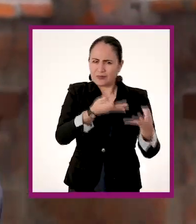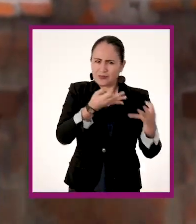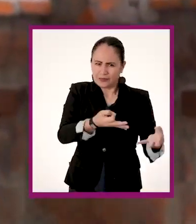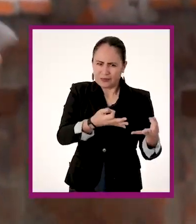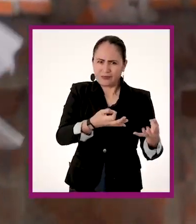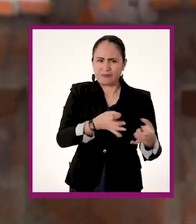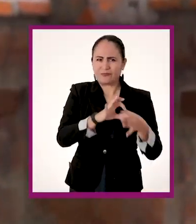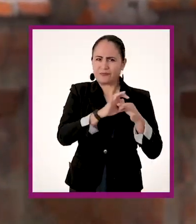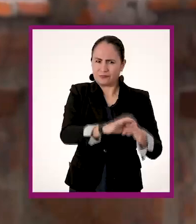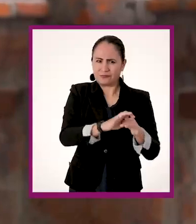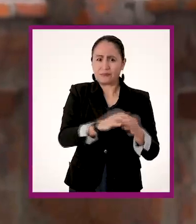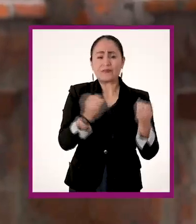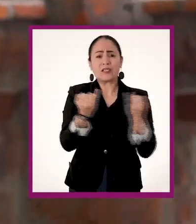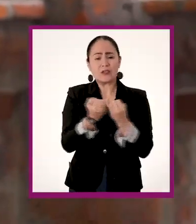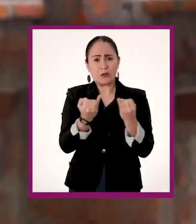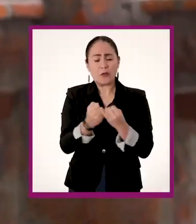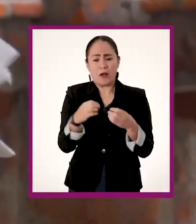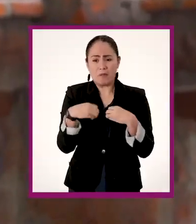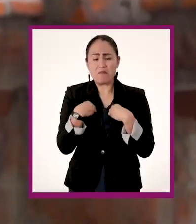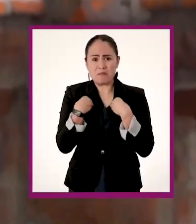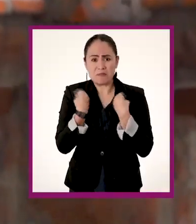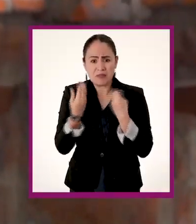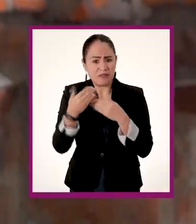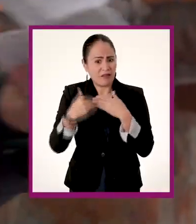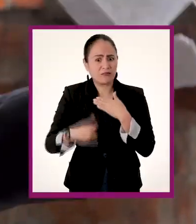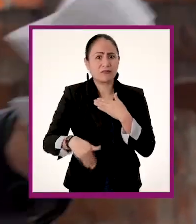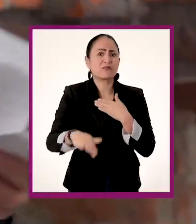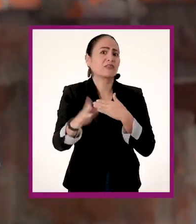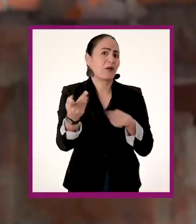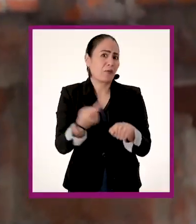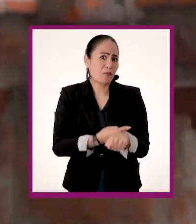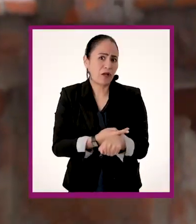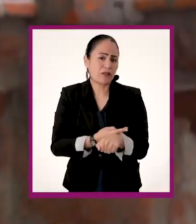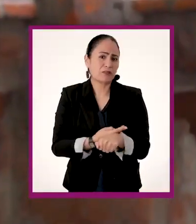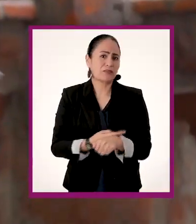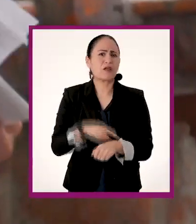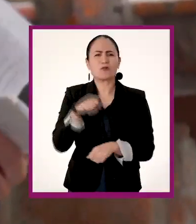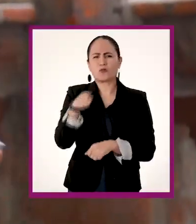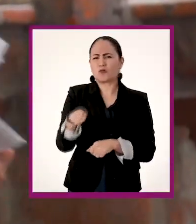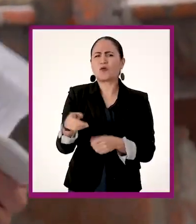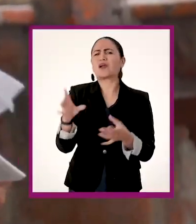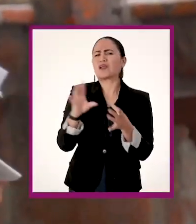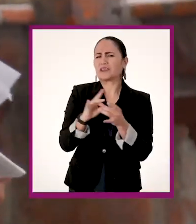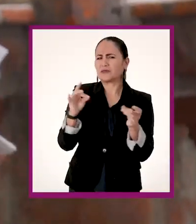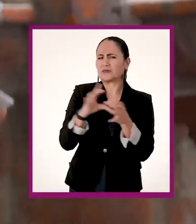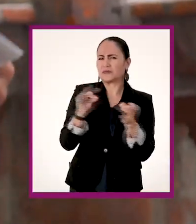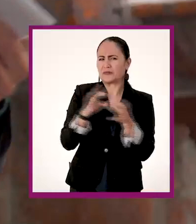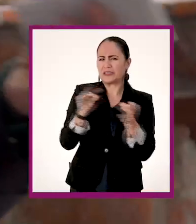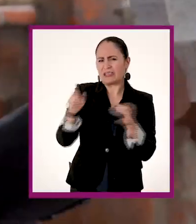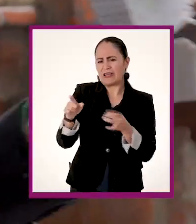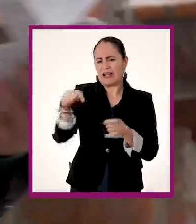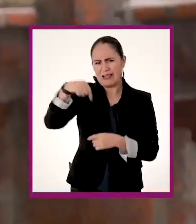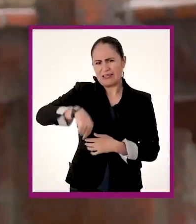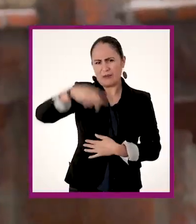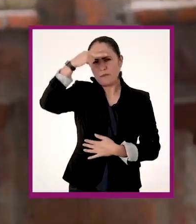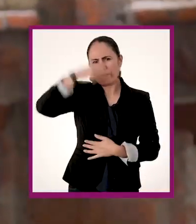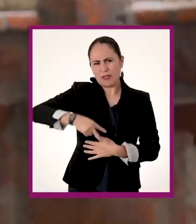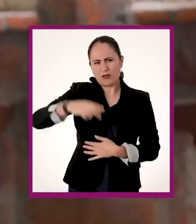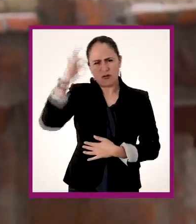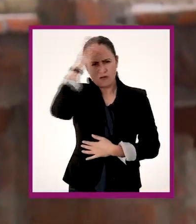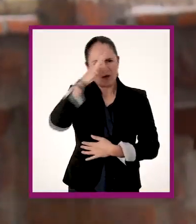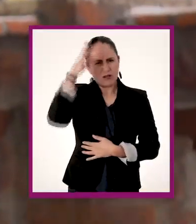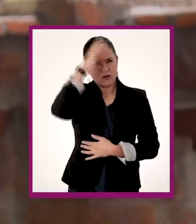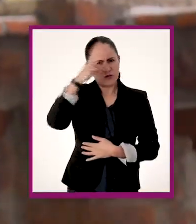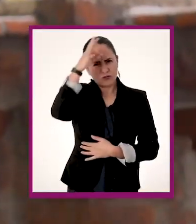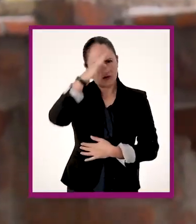un amor por la sabiduría y además propuestas, digamos, para vivir con un sentido en el mundo. No sé qué